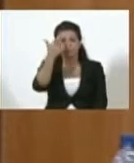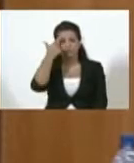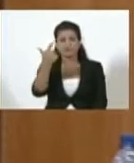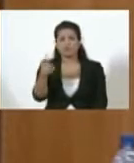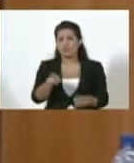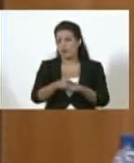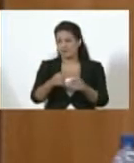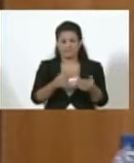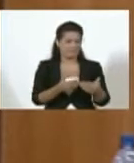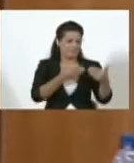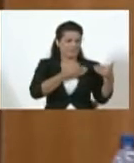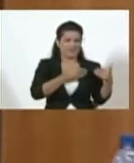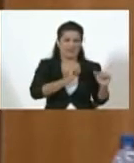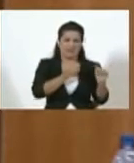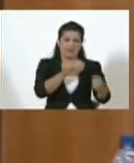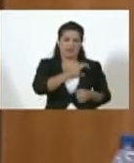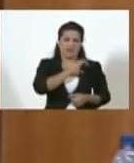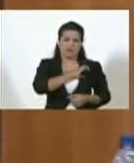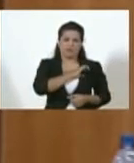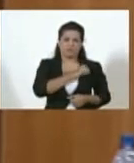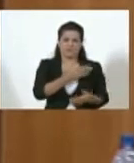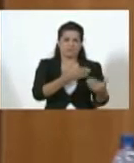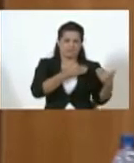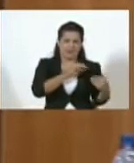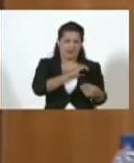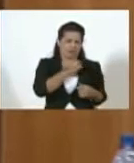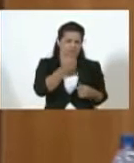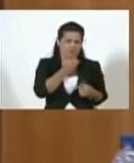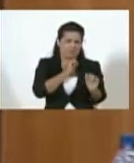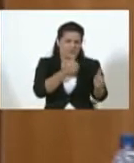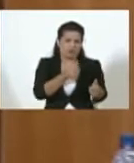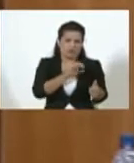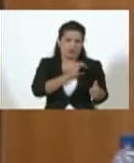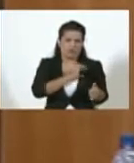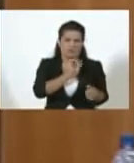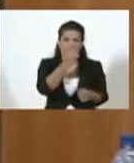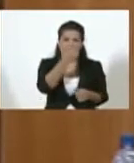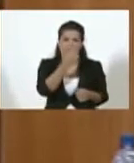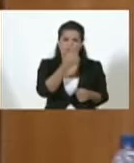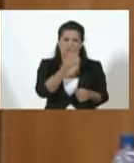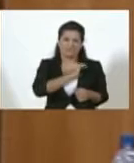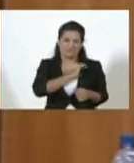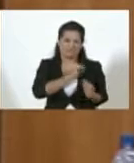hice un ajuste necesario al salario el primero del año.